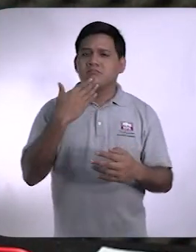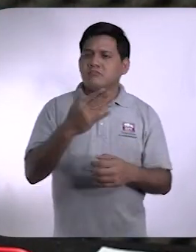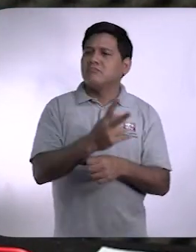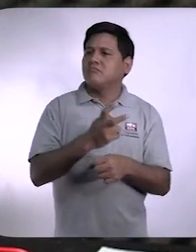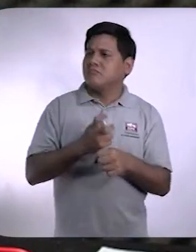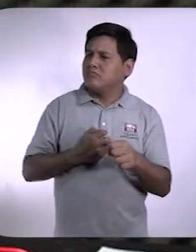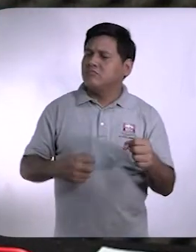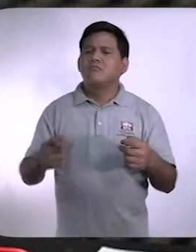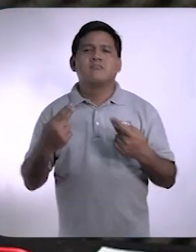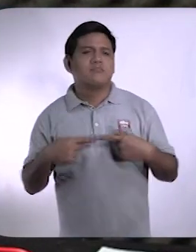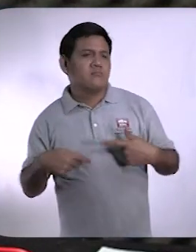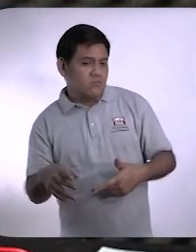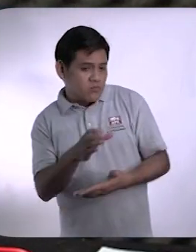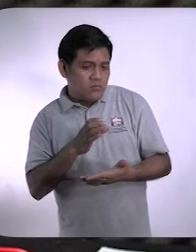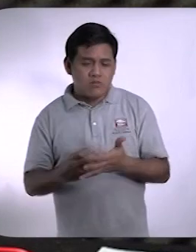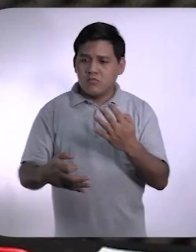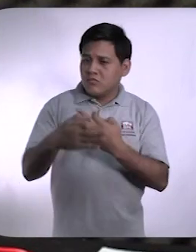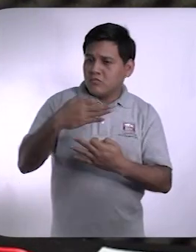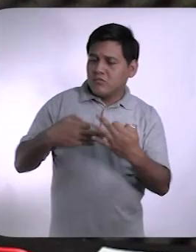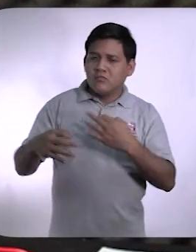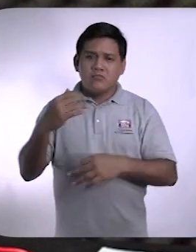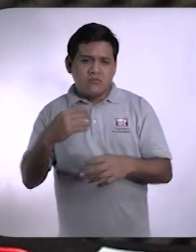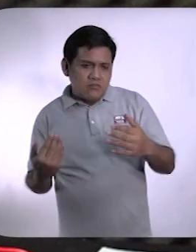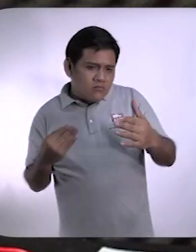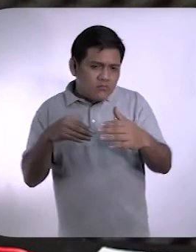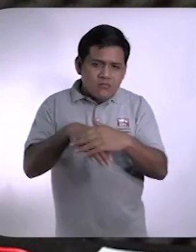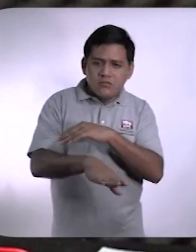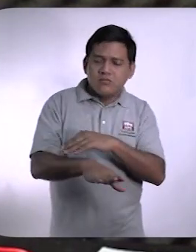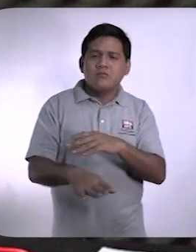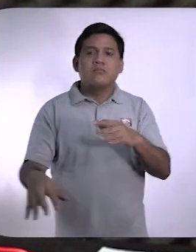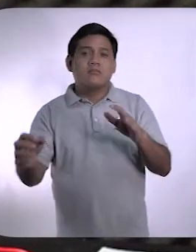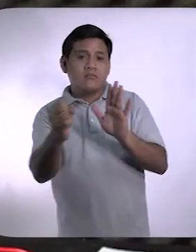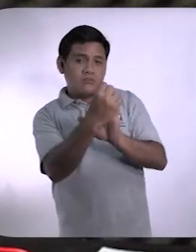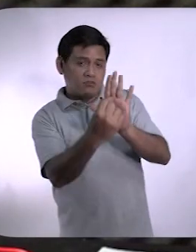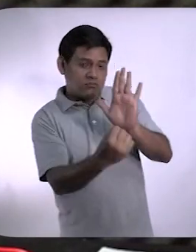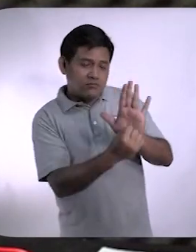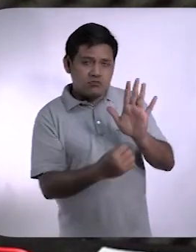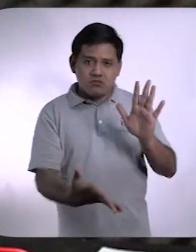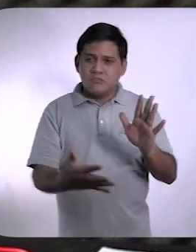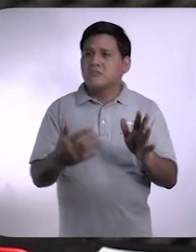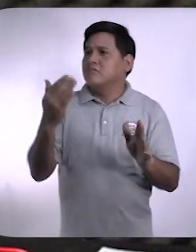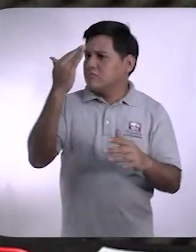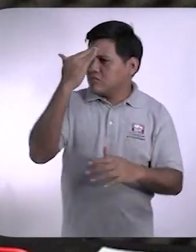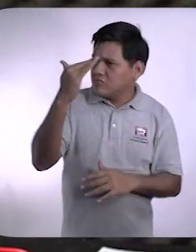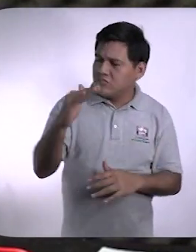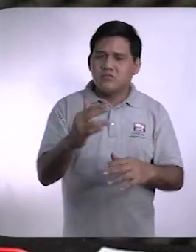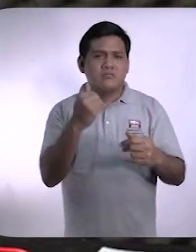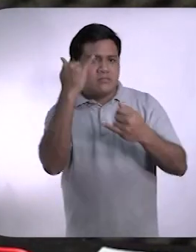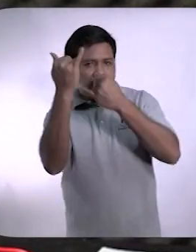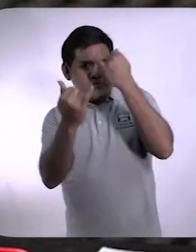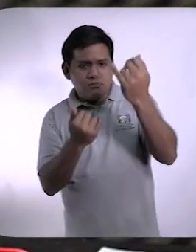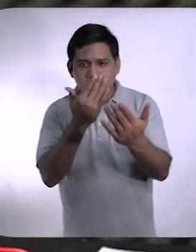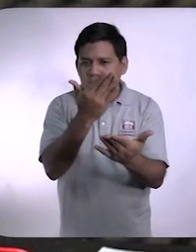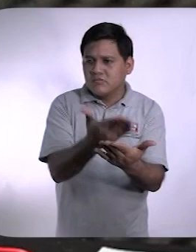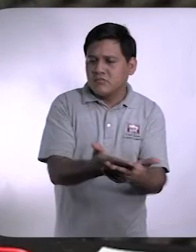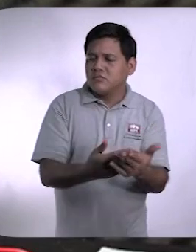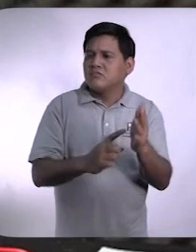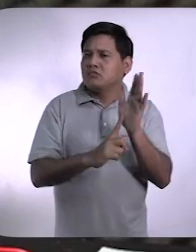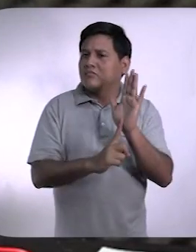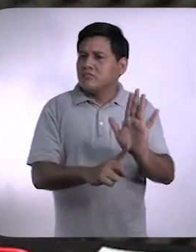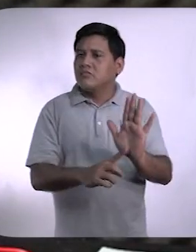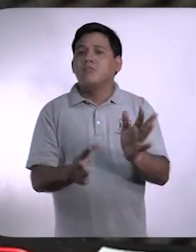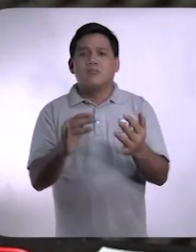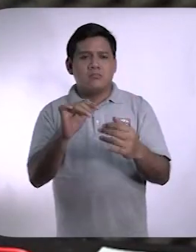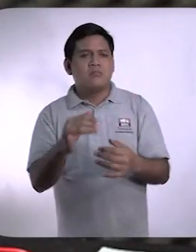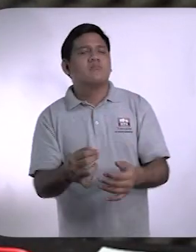este sistema, que conozcan las propuestas, los perfiles, las candidaturas, y esto les va a apoyar,